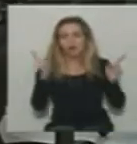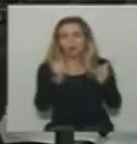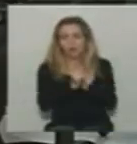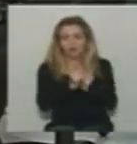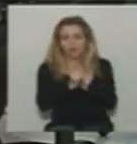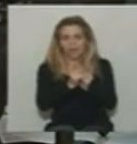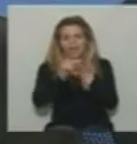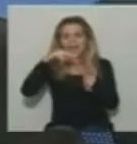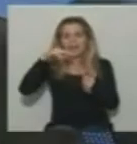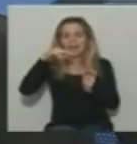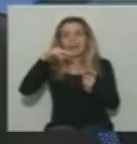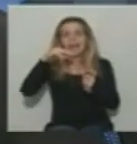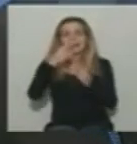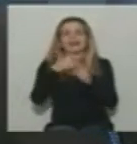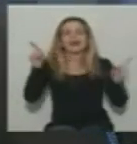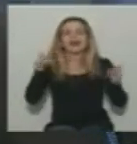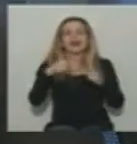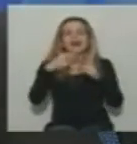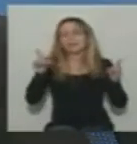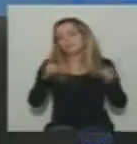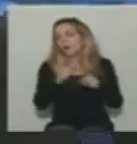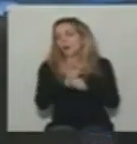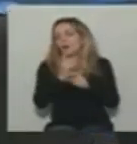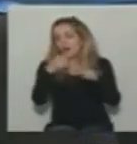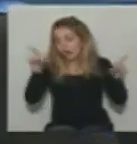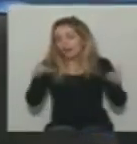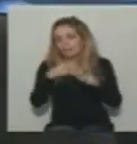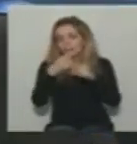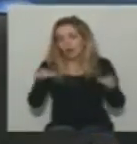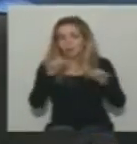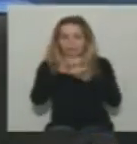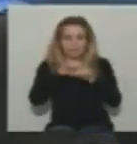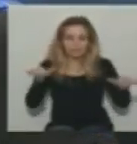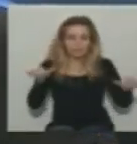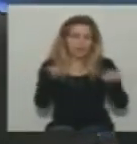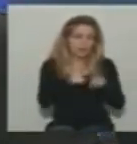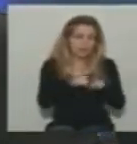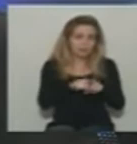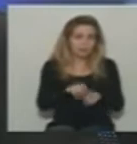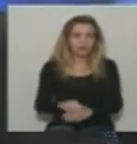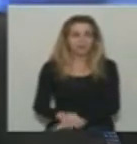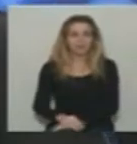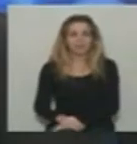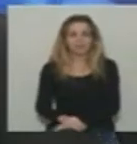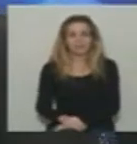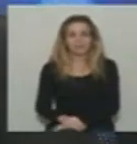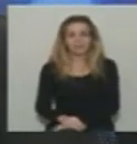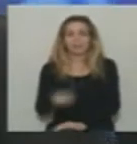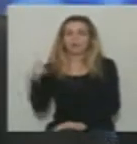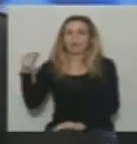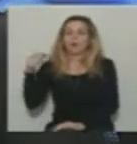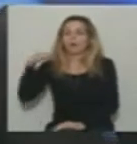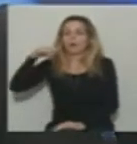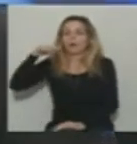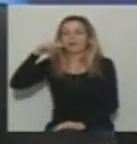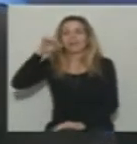Con J. La canción, como la canción es la... El jingle, el comercial, la canción. Dale. Jota, bueno, le pega de Narváez con el jingle que